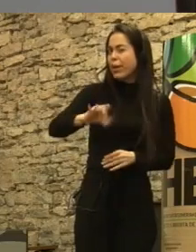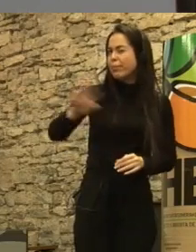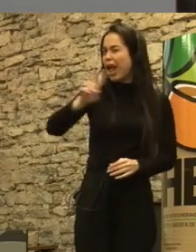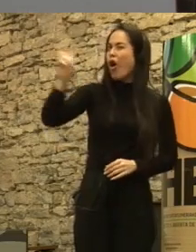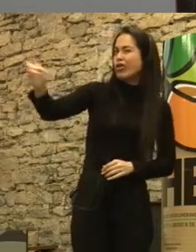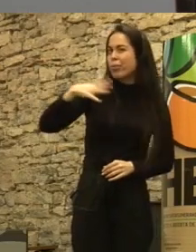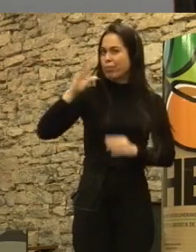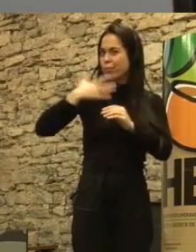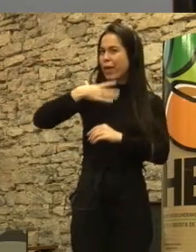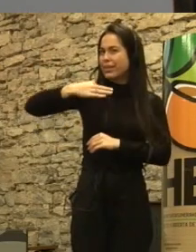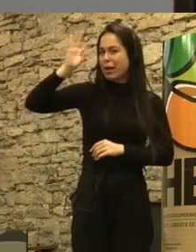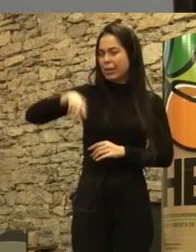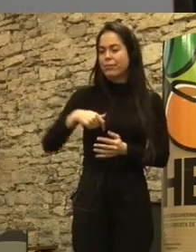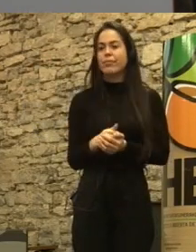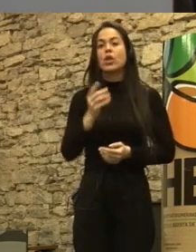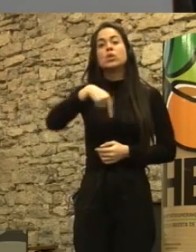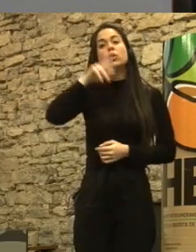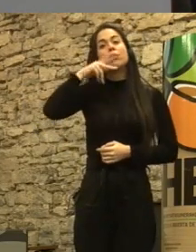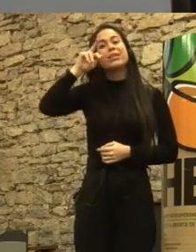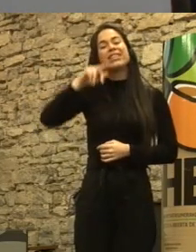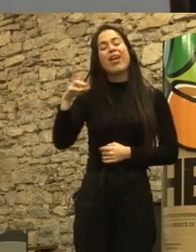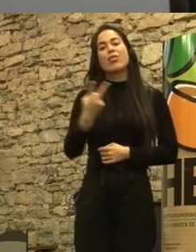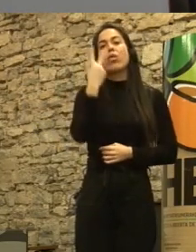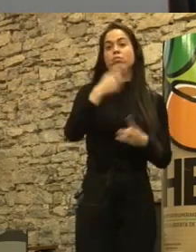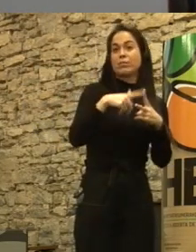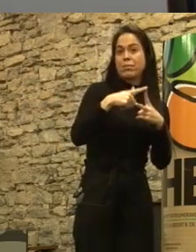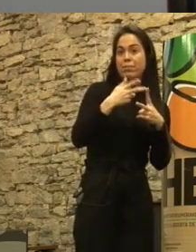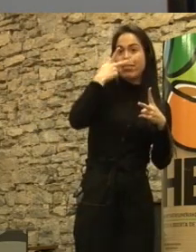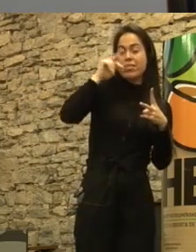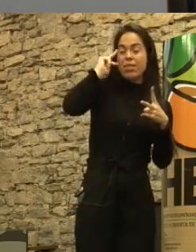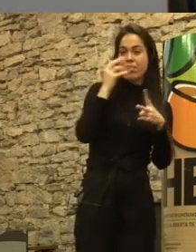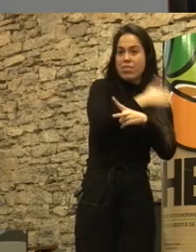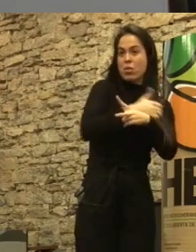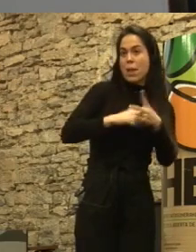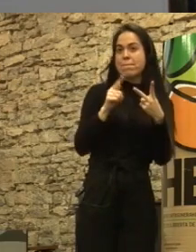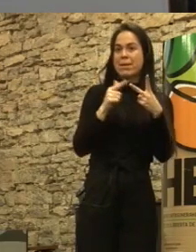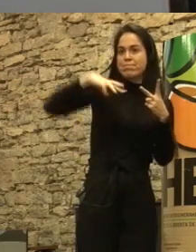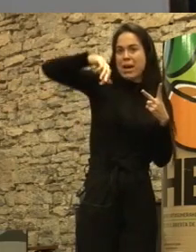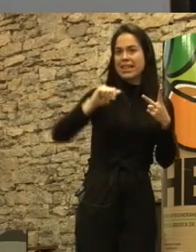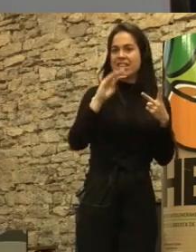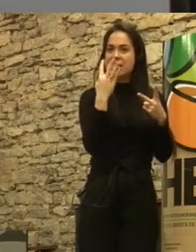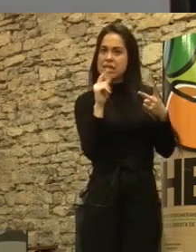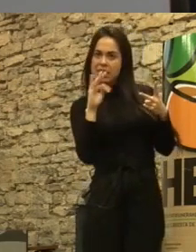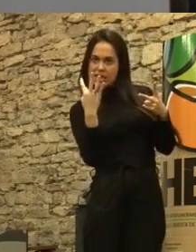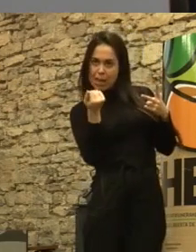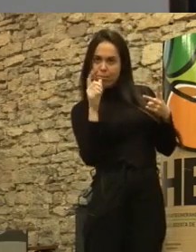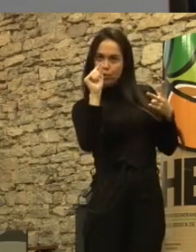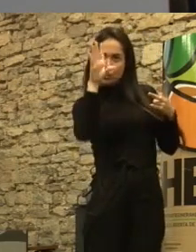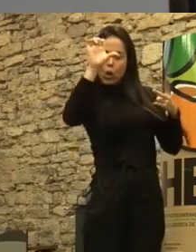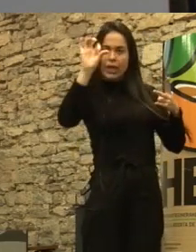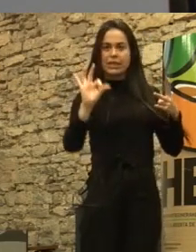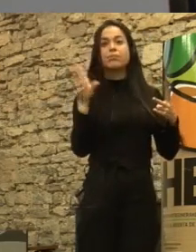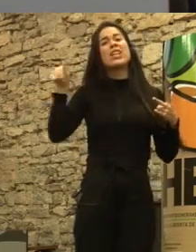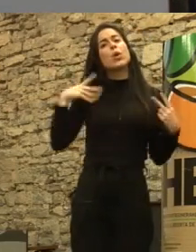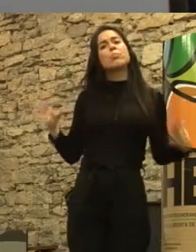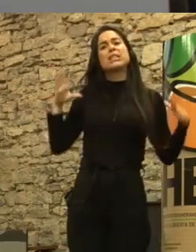enseñar. Entonces, vamos a hablar hoy de esas dos experiencias, ¿no? Ciudadano político y después maldita.es. Todo esto para mí empezó, bueno, en realidad no empezó, pero fue un gran